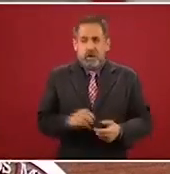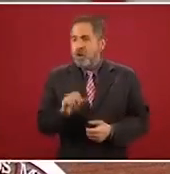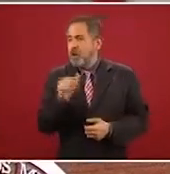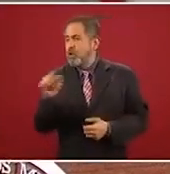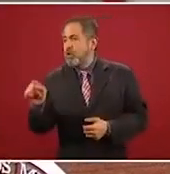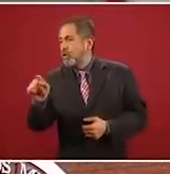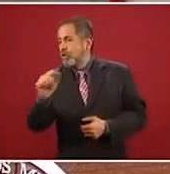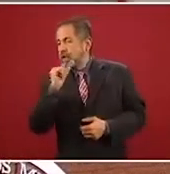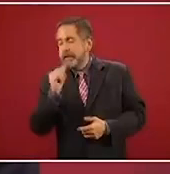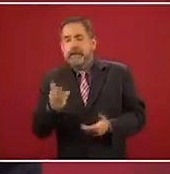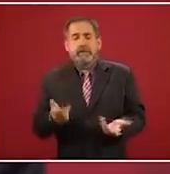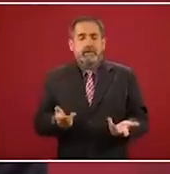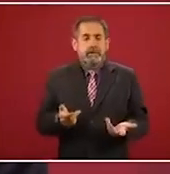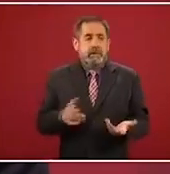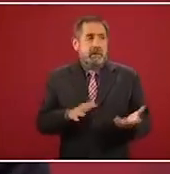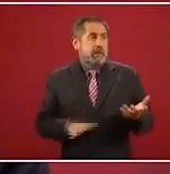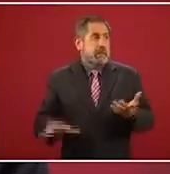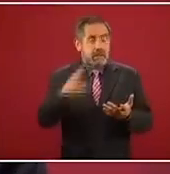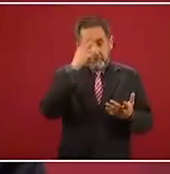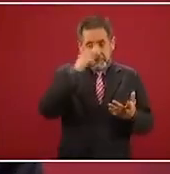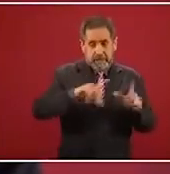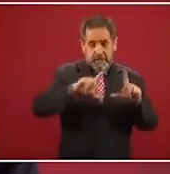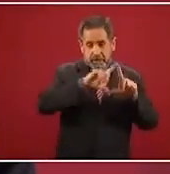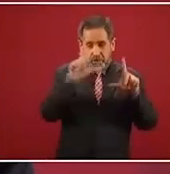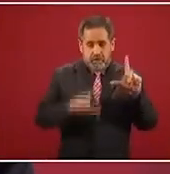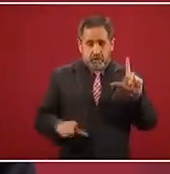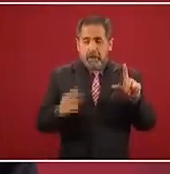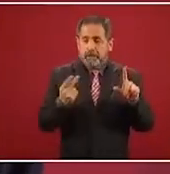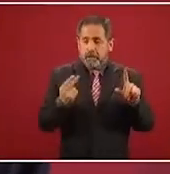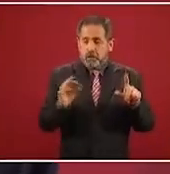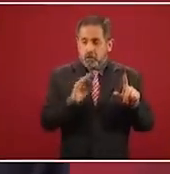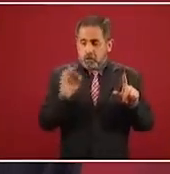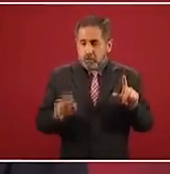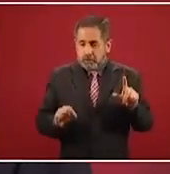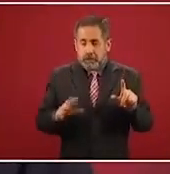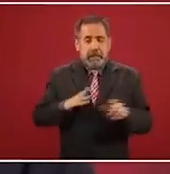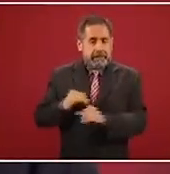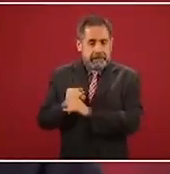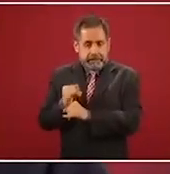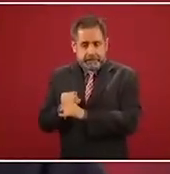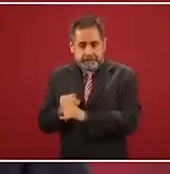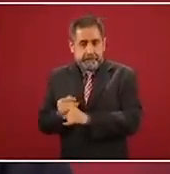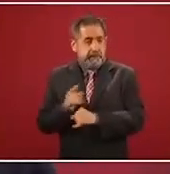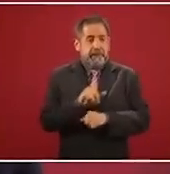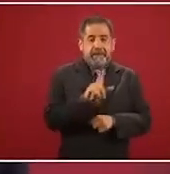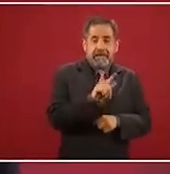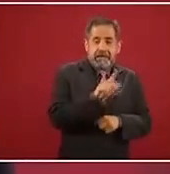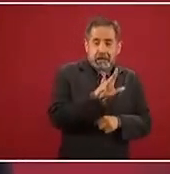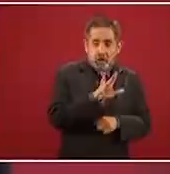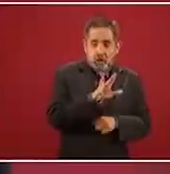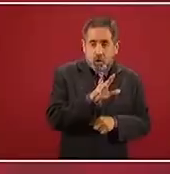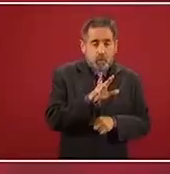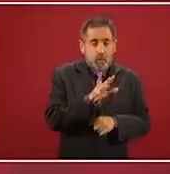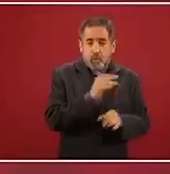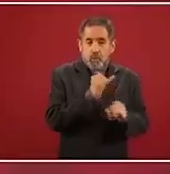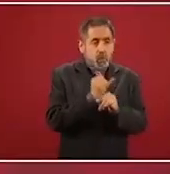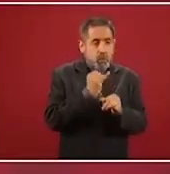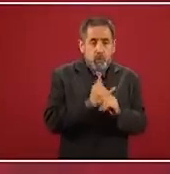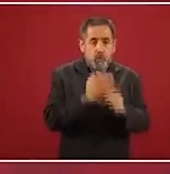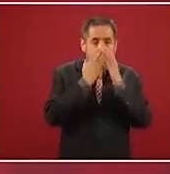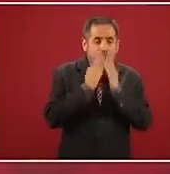en el 25% del territorio. En el 75% no hay internet porque no